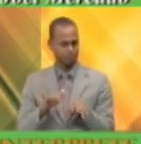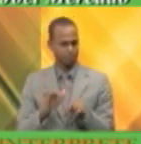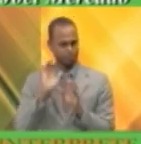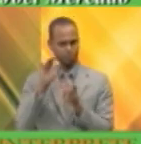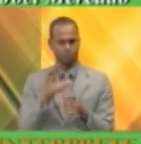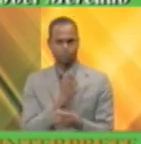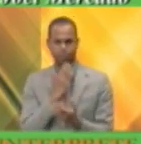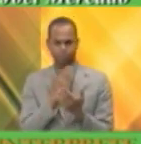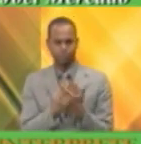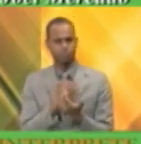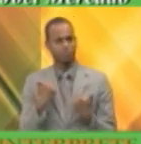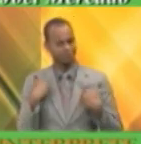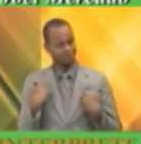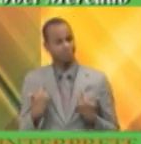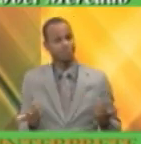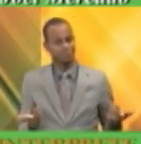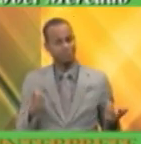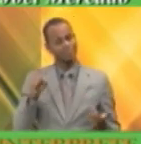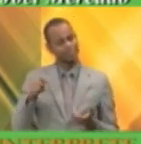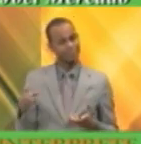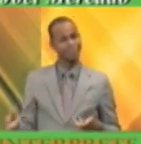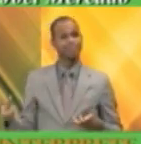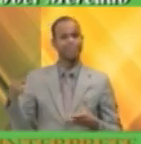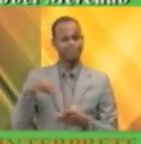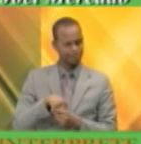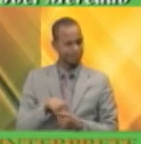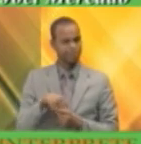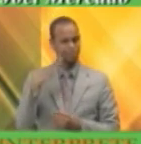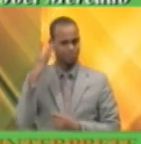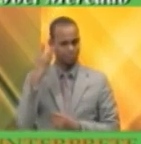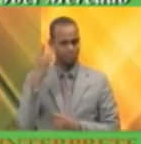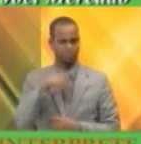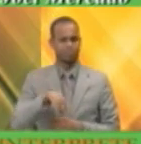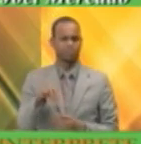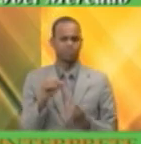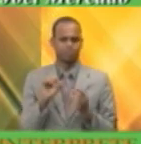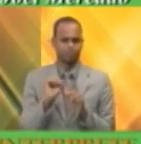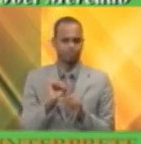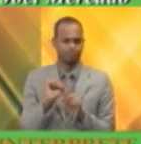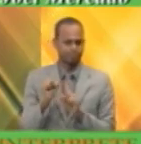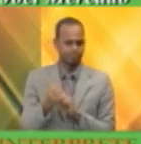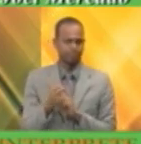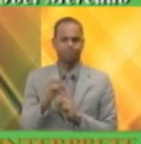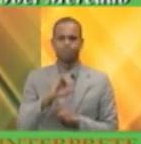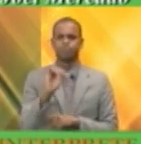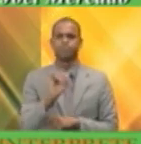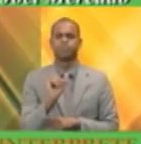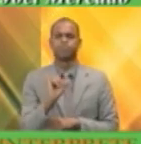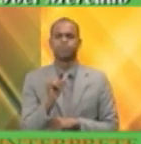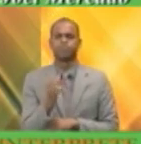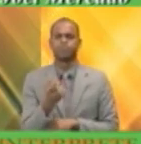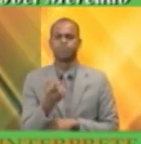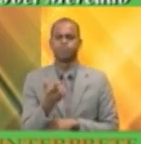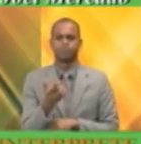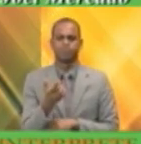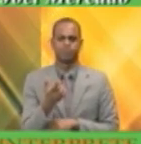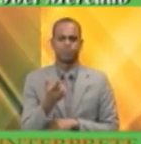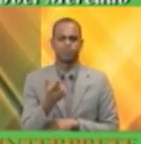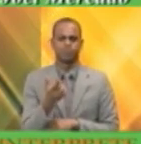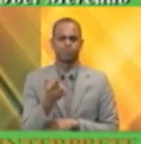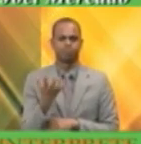y realmente debemos estar ahí, porque hay condiciones, al igual que queremos